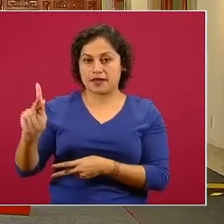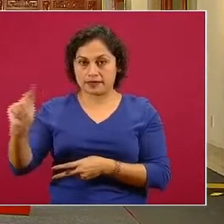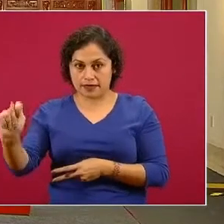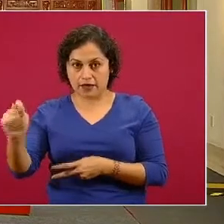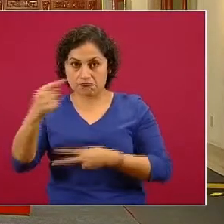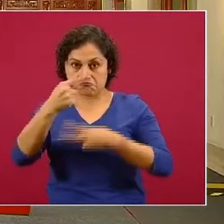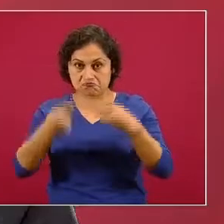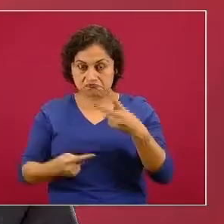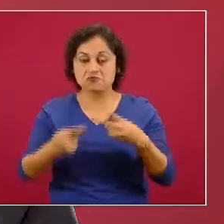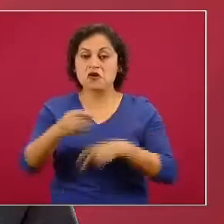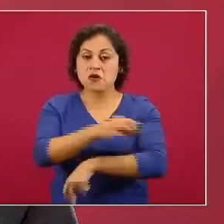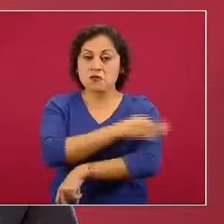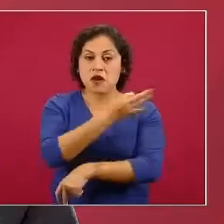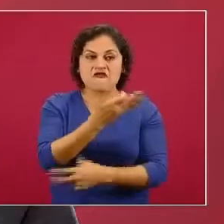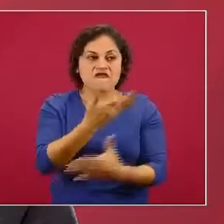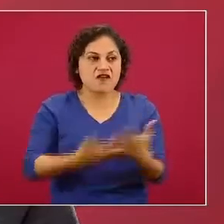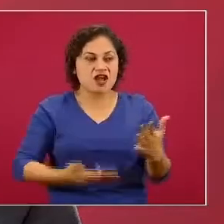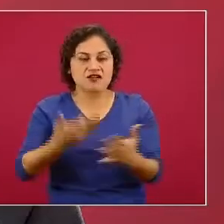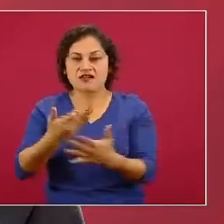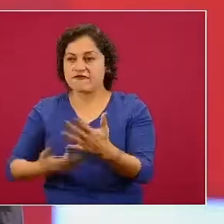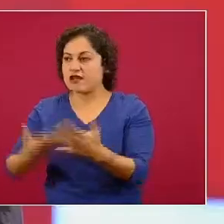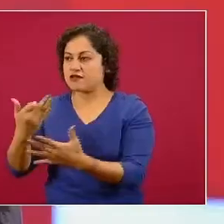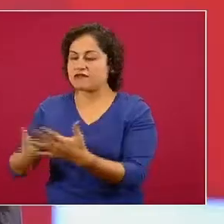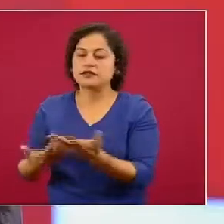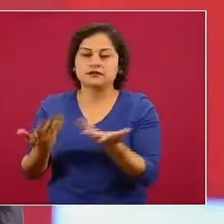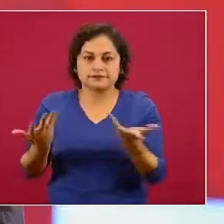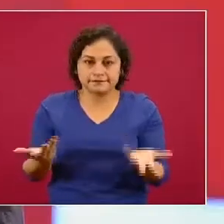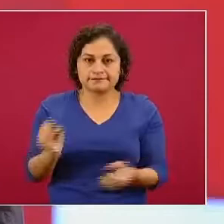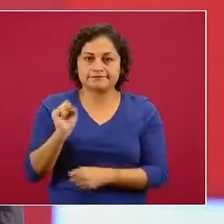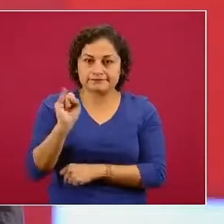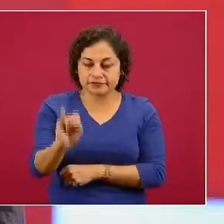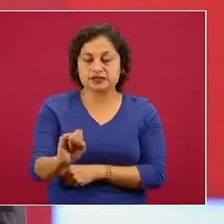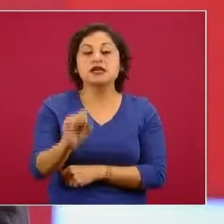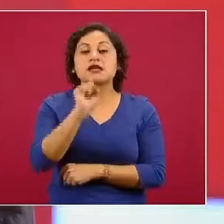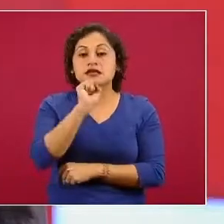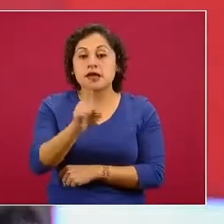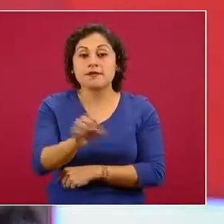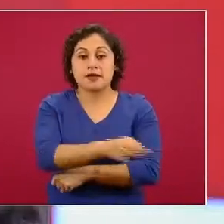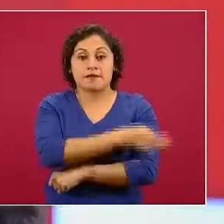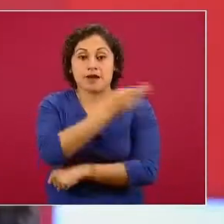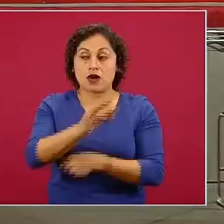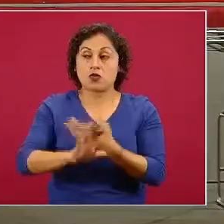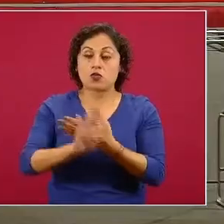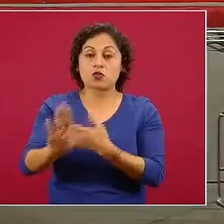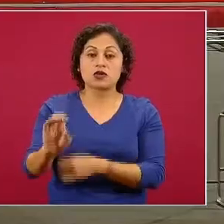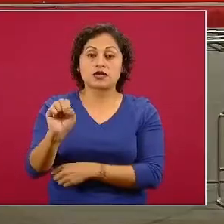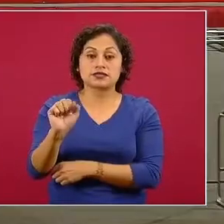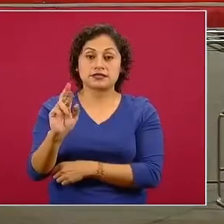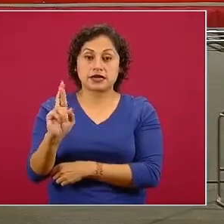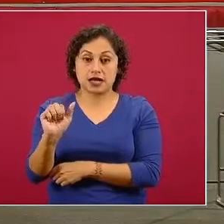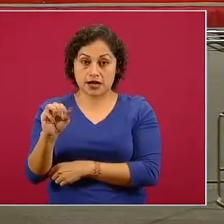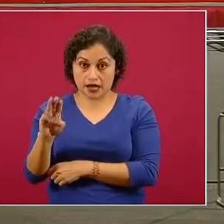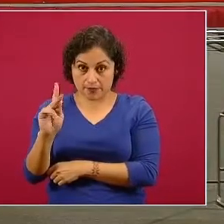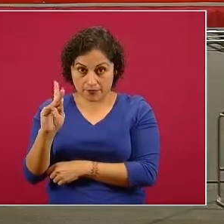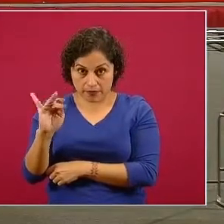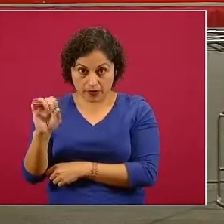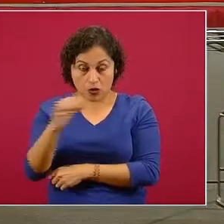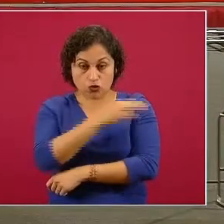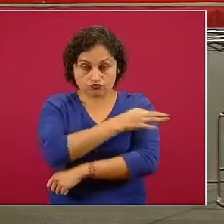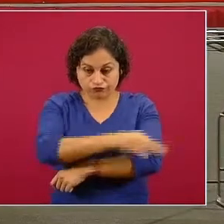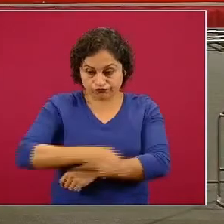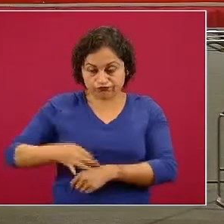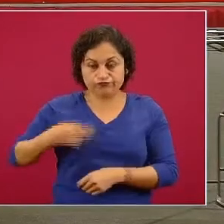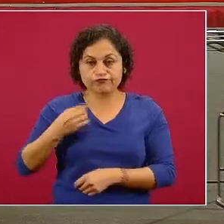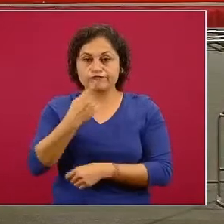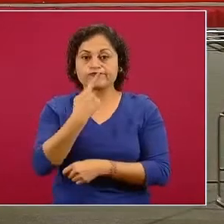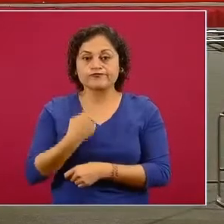que tuvieron mayor afectación. En su momento también las vacunas contra el sarampión del sexenio pasado, insistimos, esto nos lo dieron a conocer el